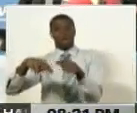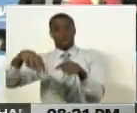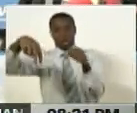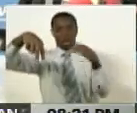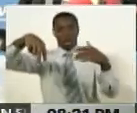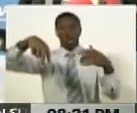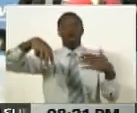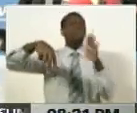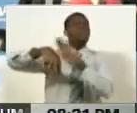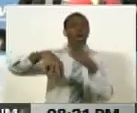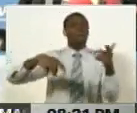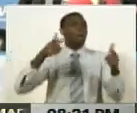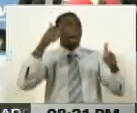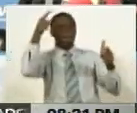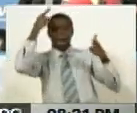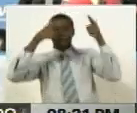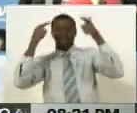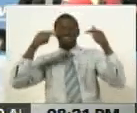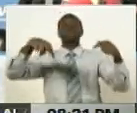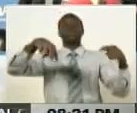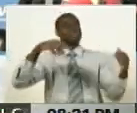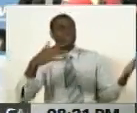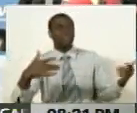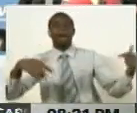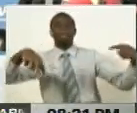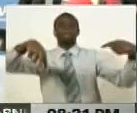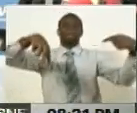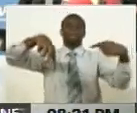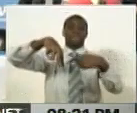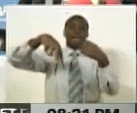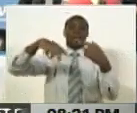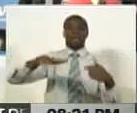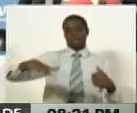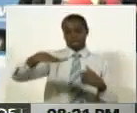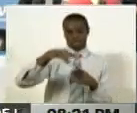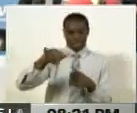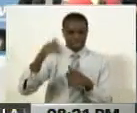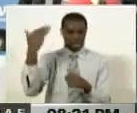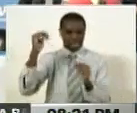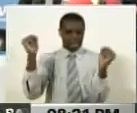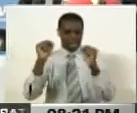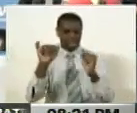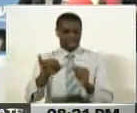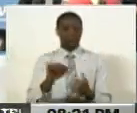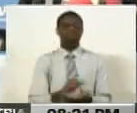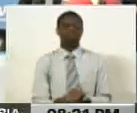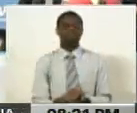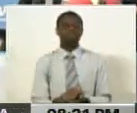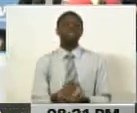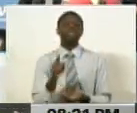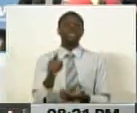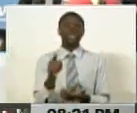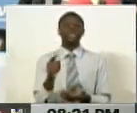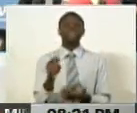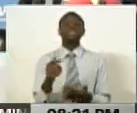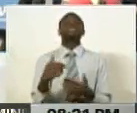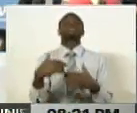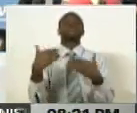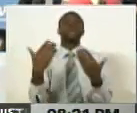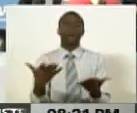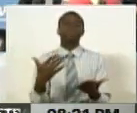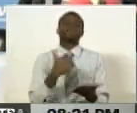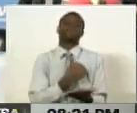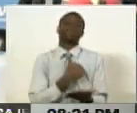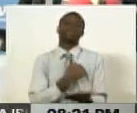andanada de disparos que se dieron en ese sector, con el lamentable saldo